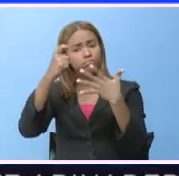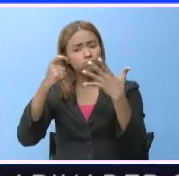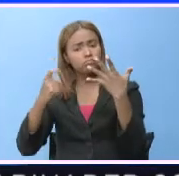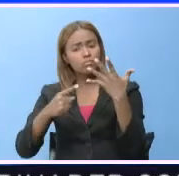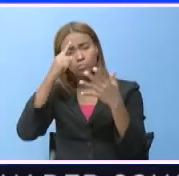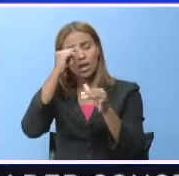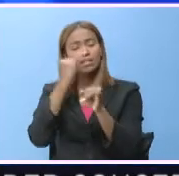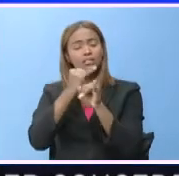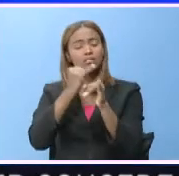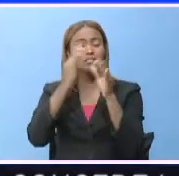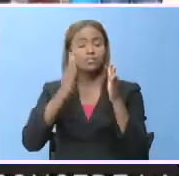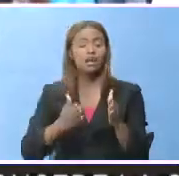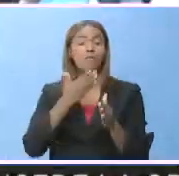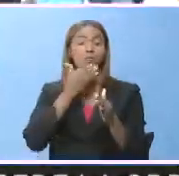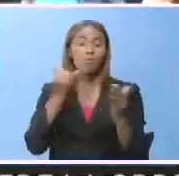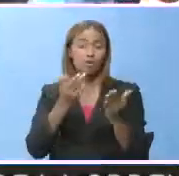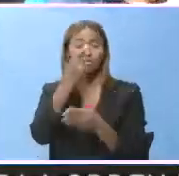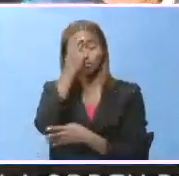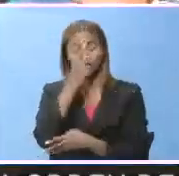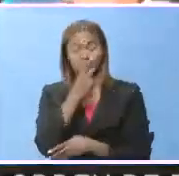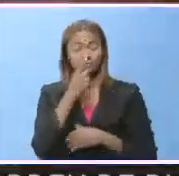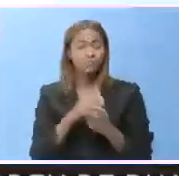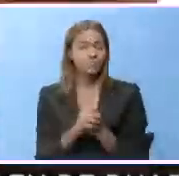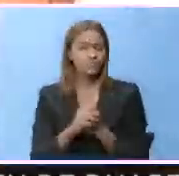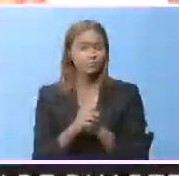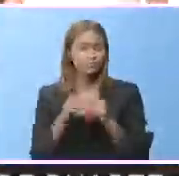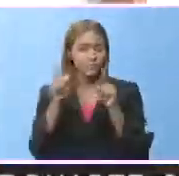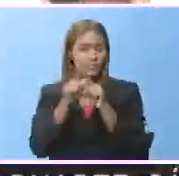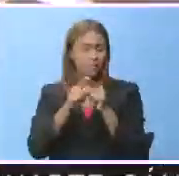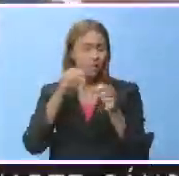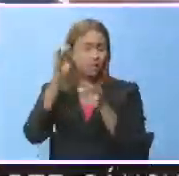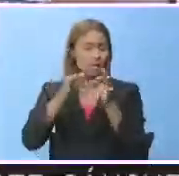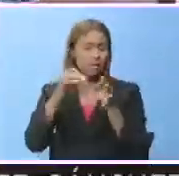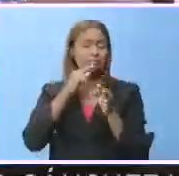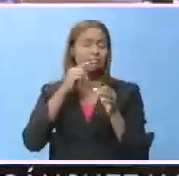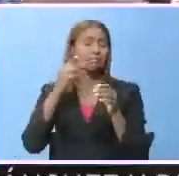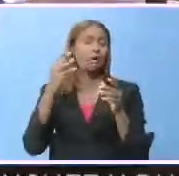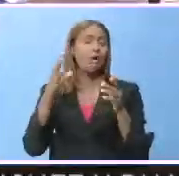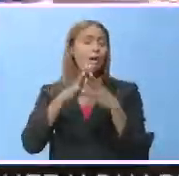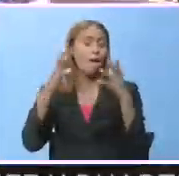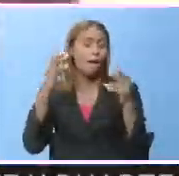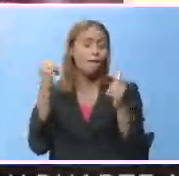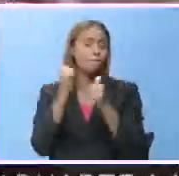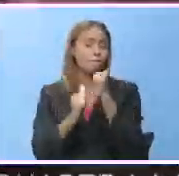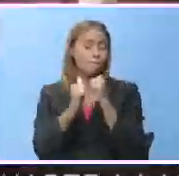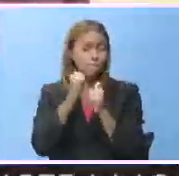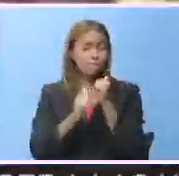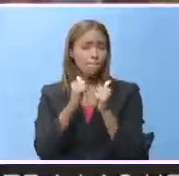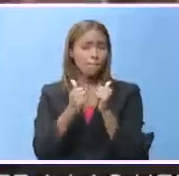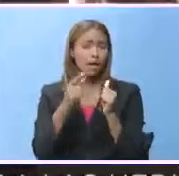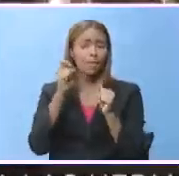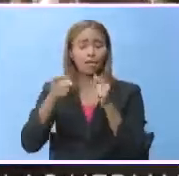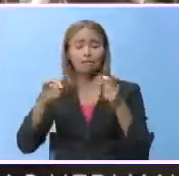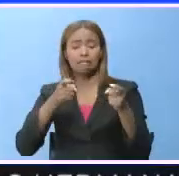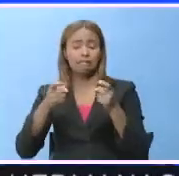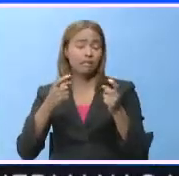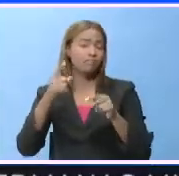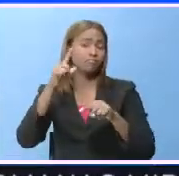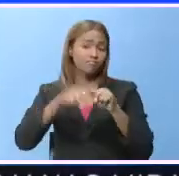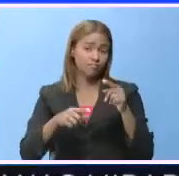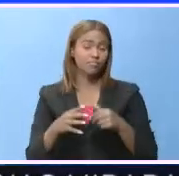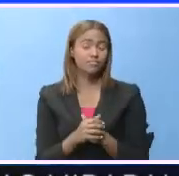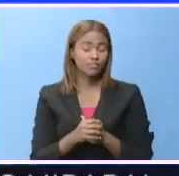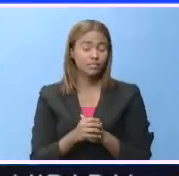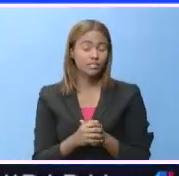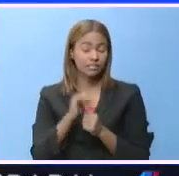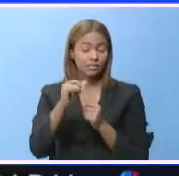para institucionalizar este país. Sobre las parturientas haitianas, expresó que es un grave problema, un problema prácticamente insostenible para el país. Un